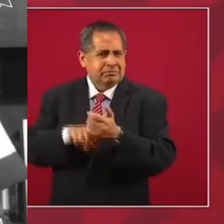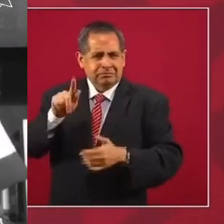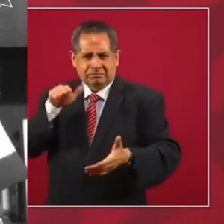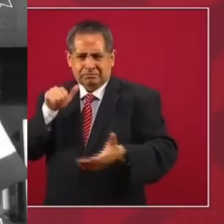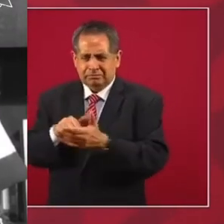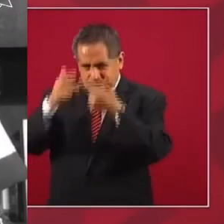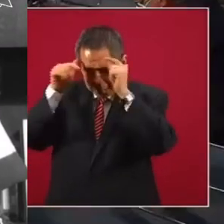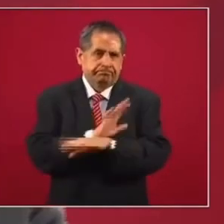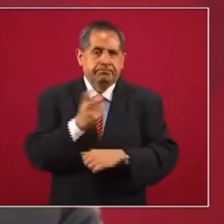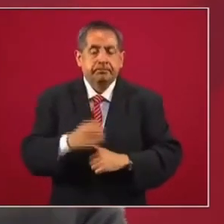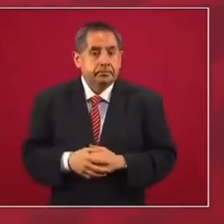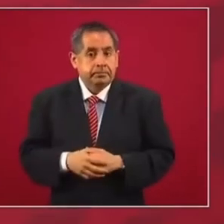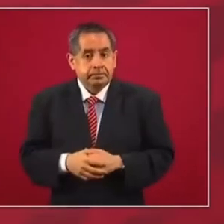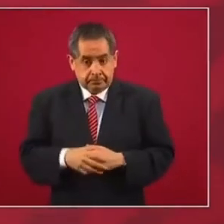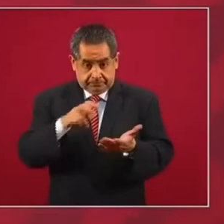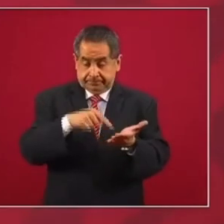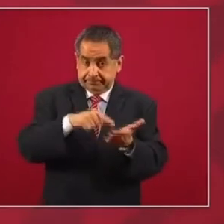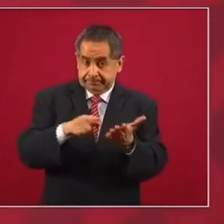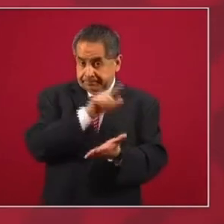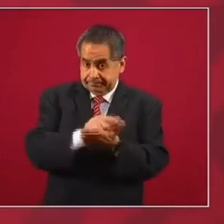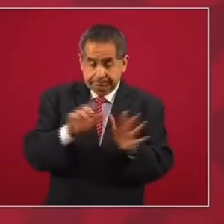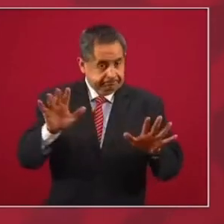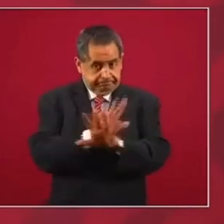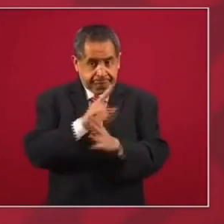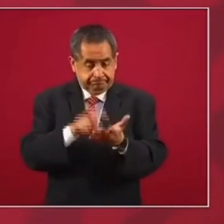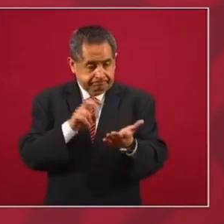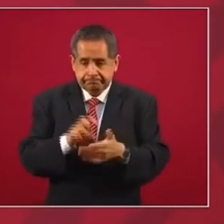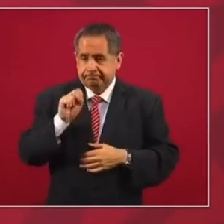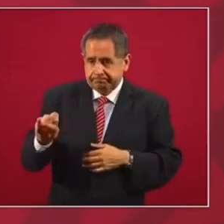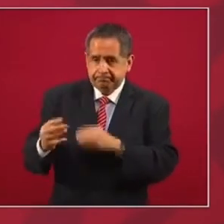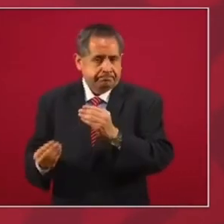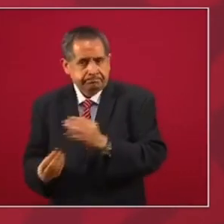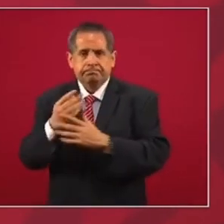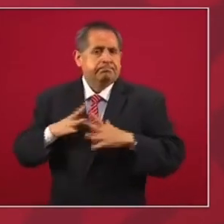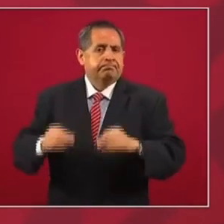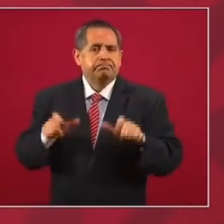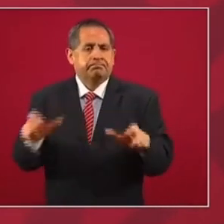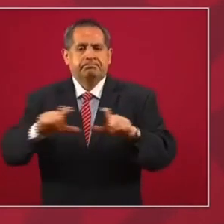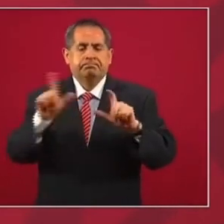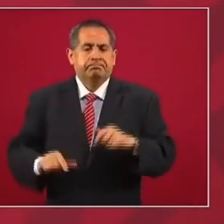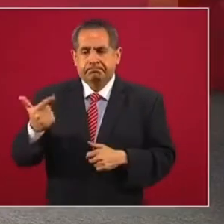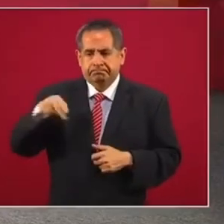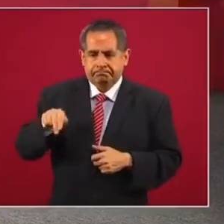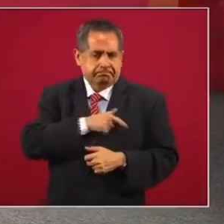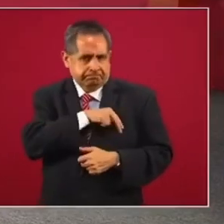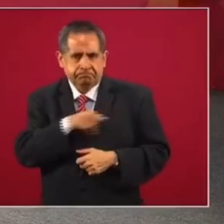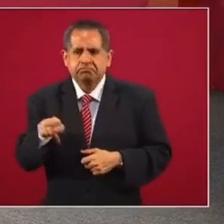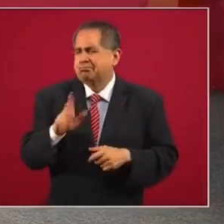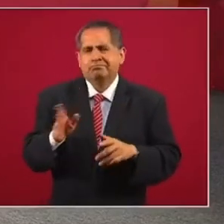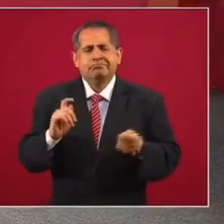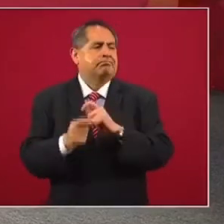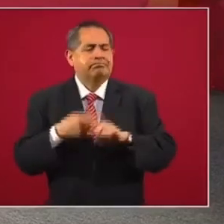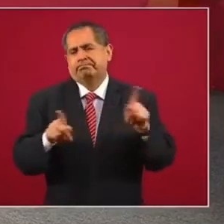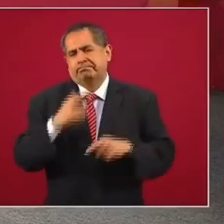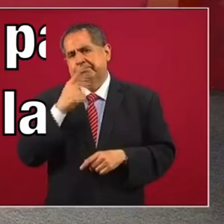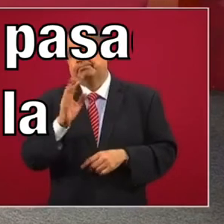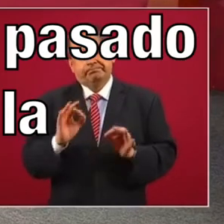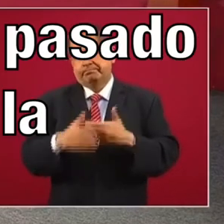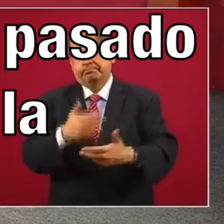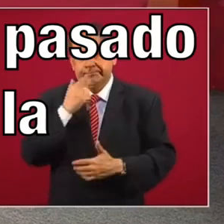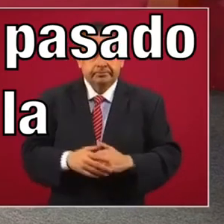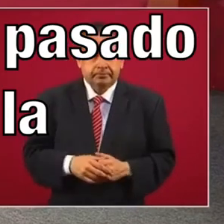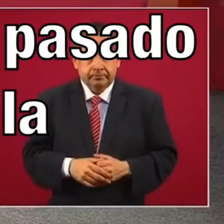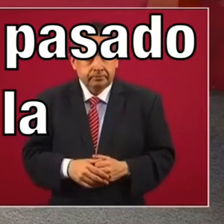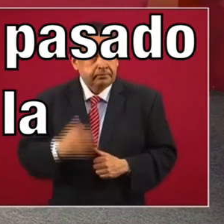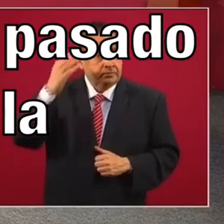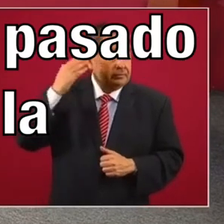inseguridad y de violencia. Al momento que se da esa reforma y se le permite la creación de la Guardia Nacional, pues ya, es distinto. También